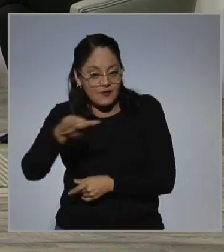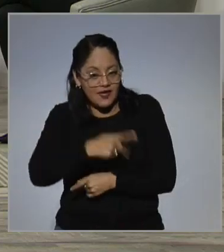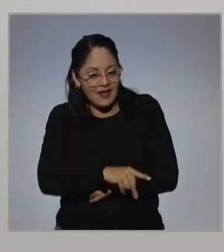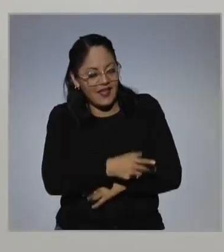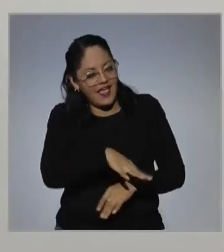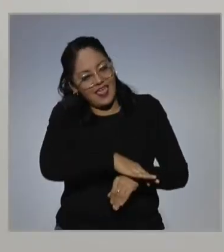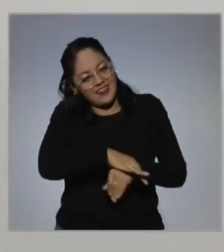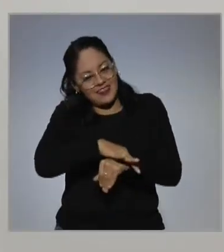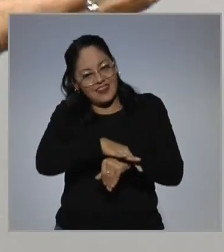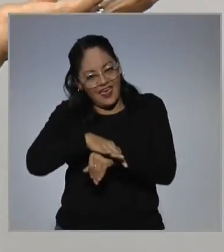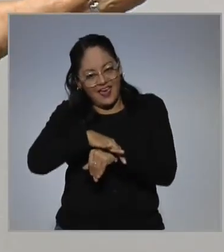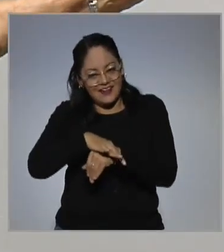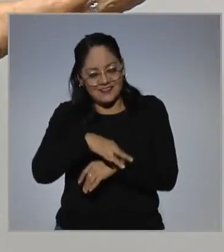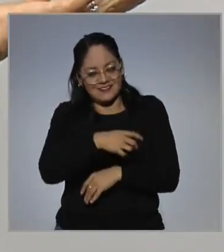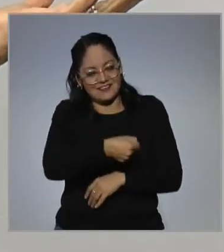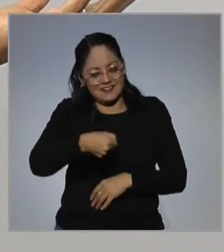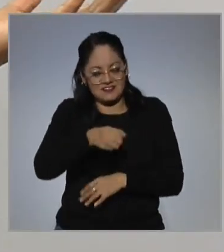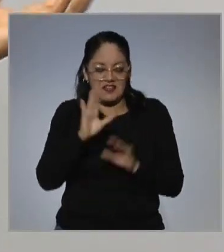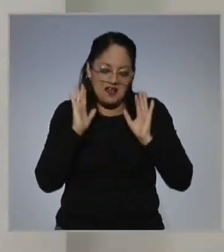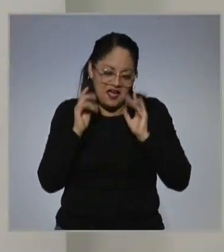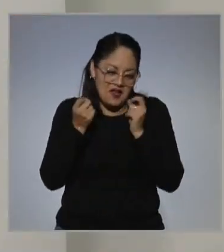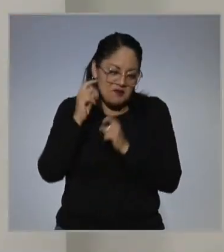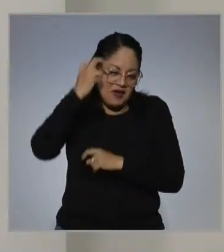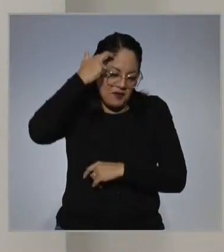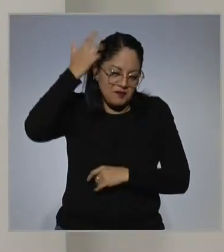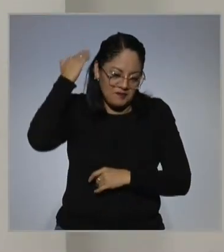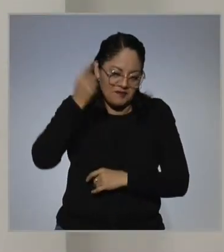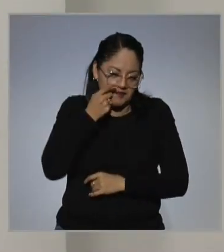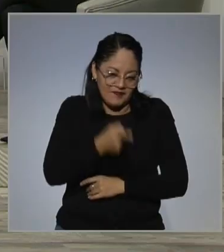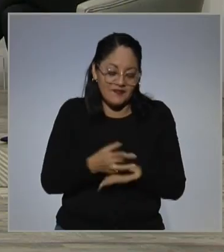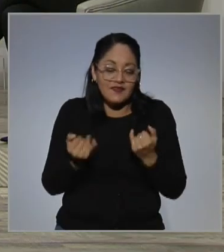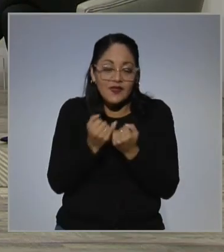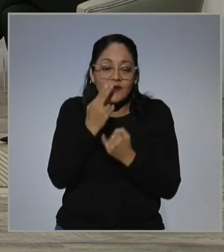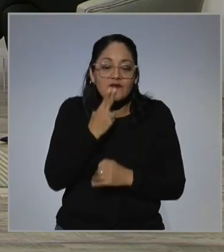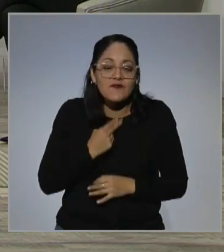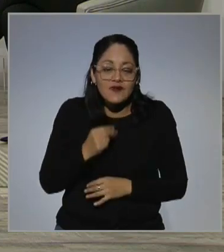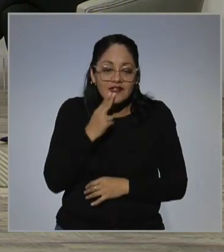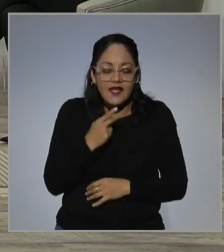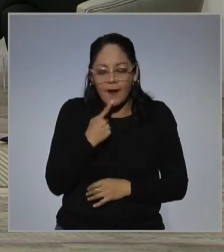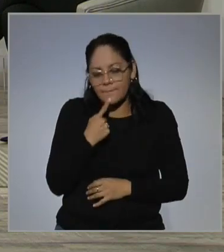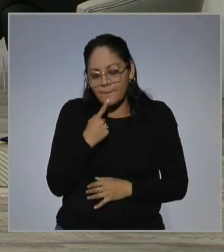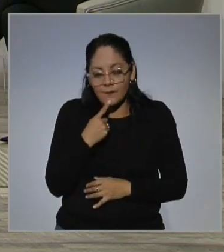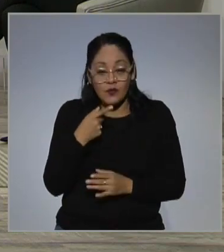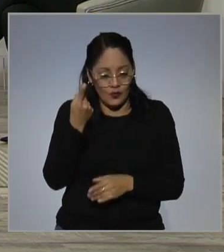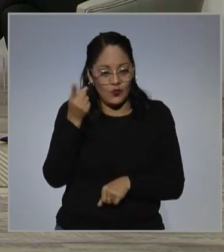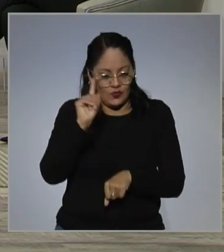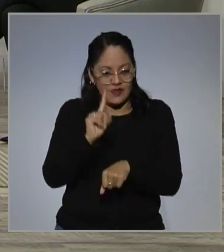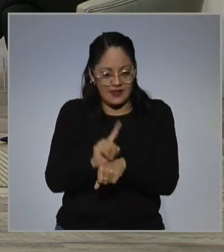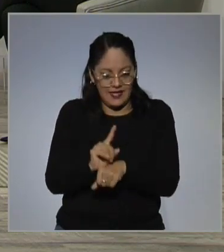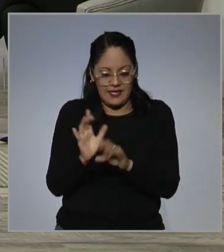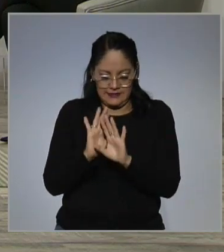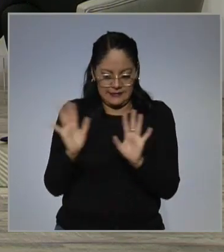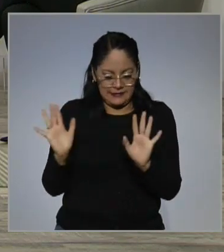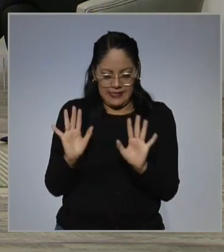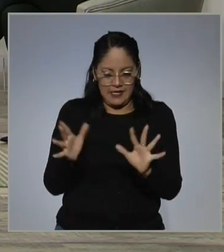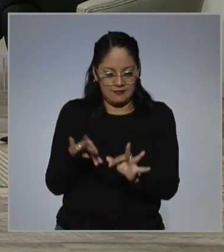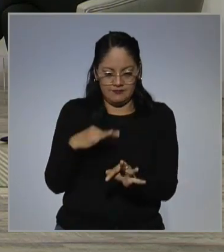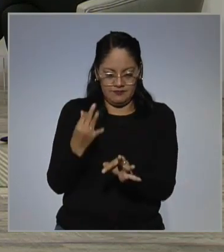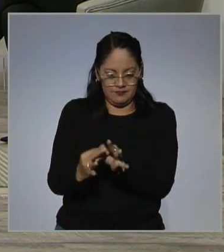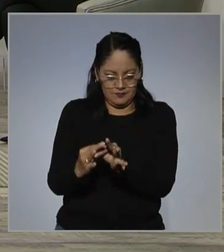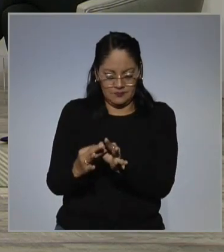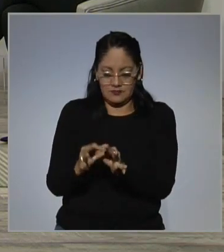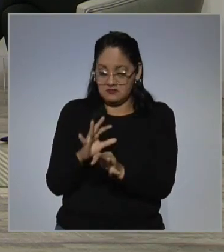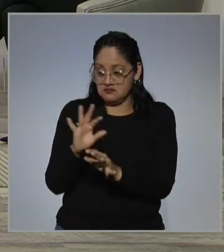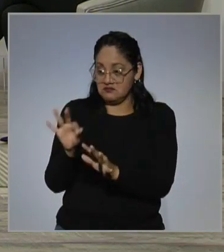jalarte el pie, ¿no? Yo recuerdo que eso decían, o sea, sí, los dulces que se antojaban. Pero bueno, una vez que ya se